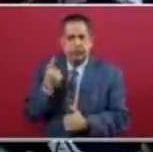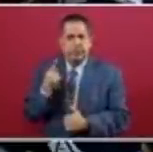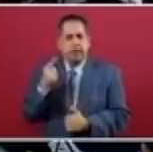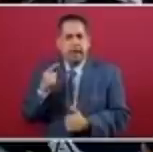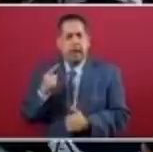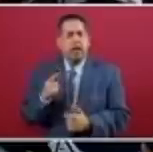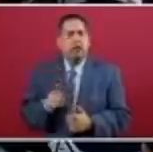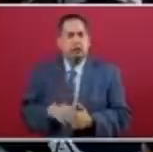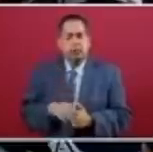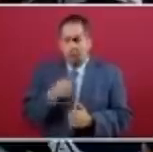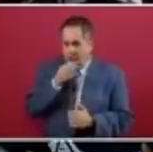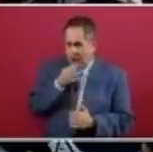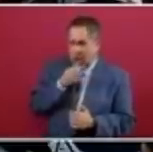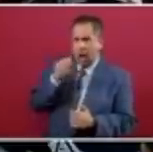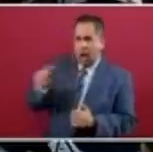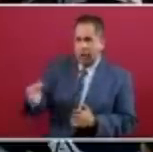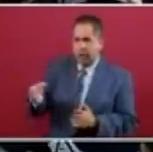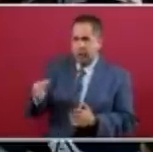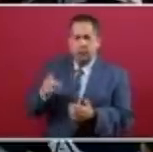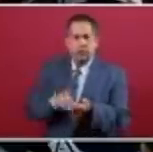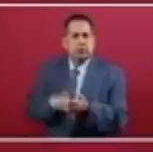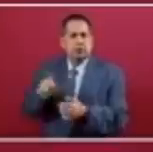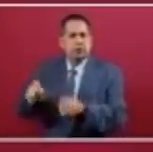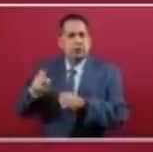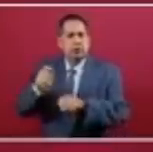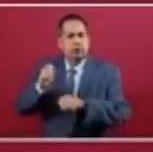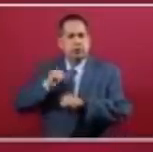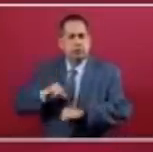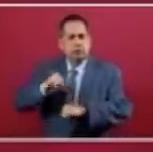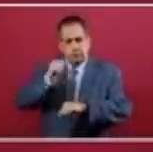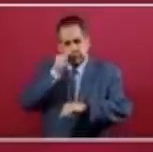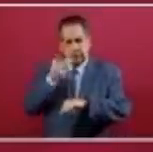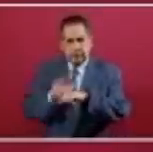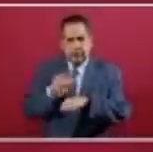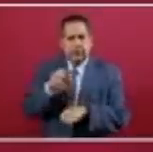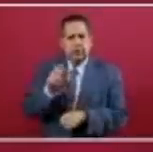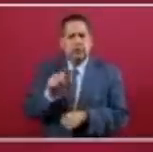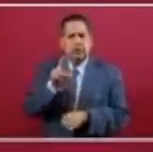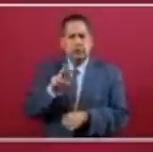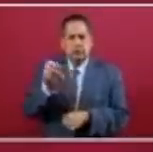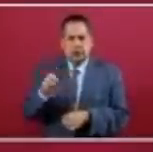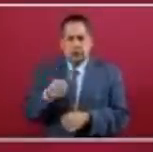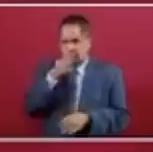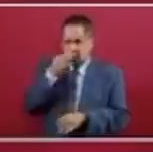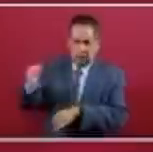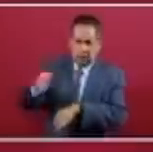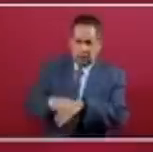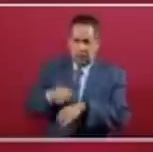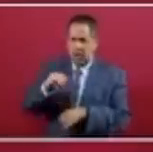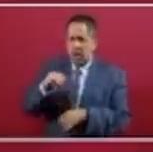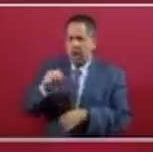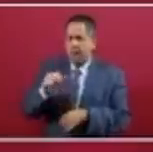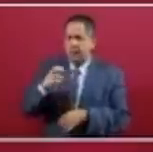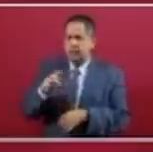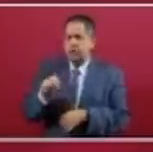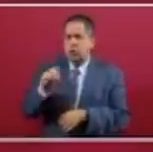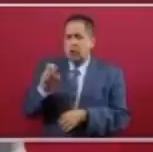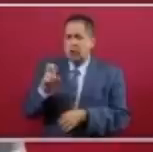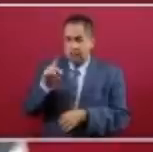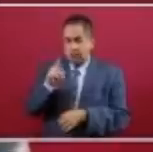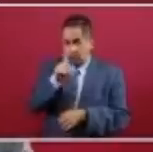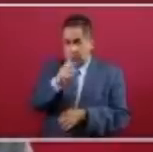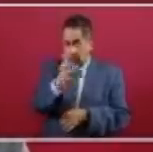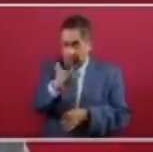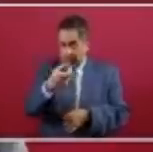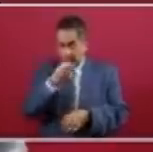se le transmita al secretario de Relaciones Exteriores, a Marcelo Ebrard, tu